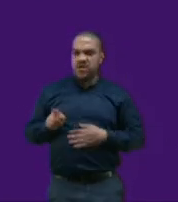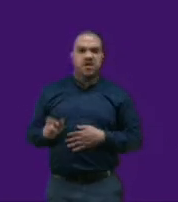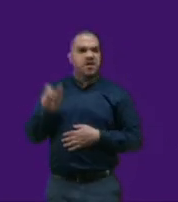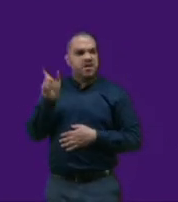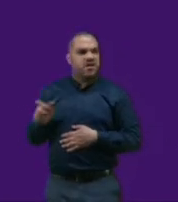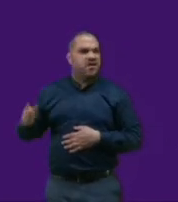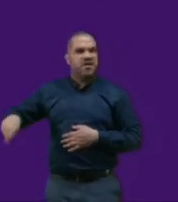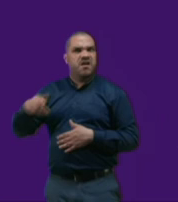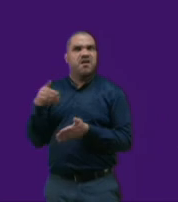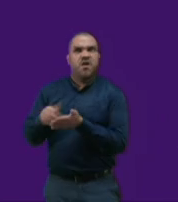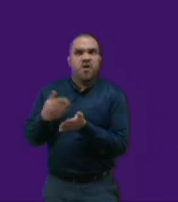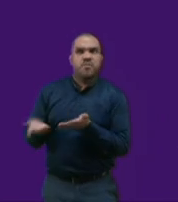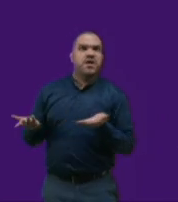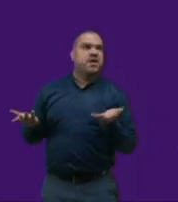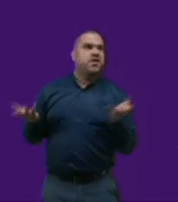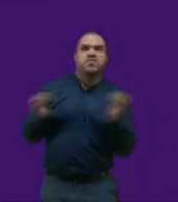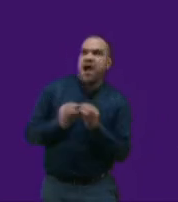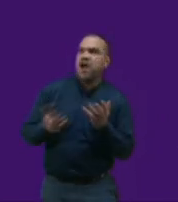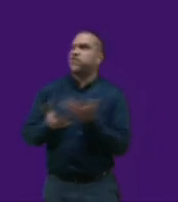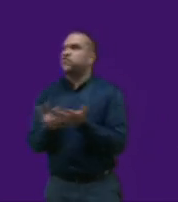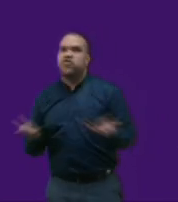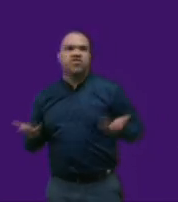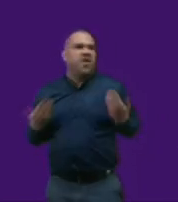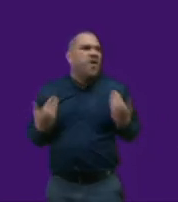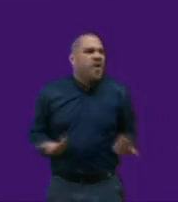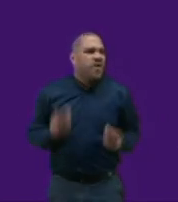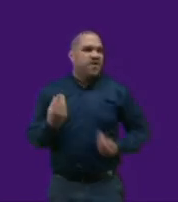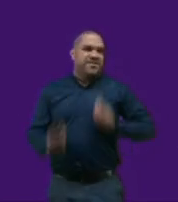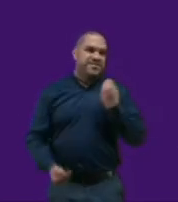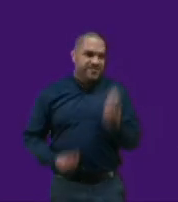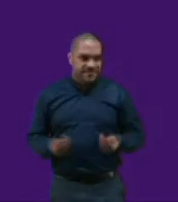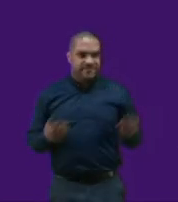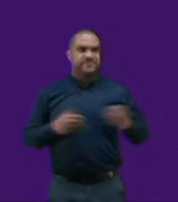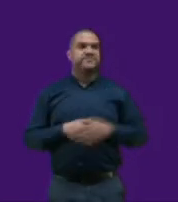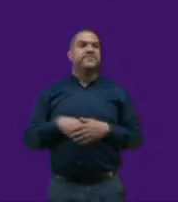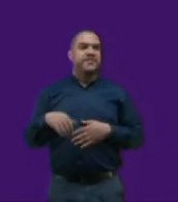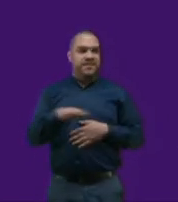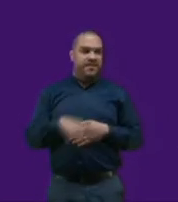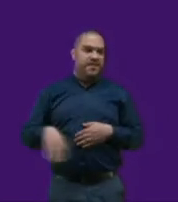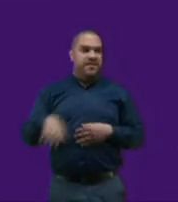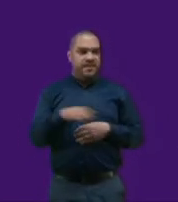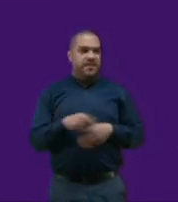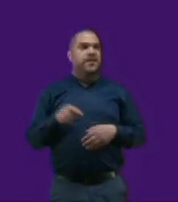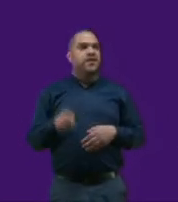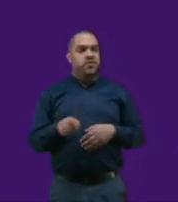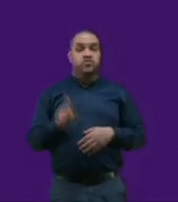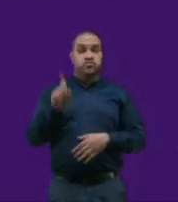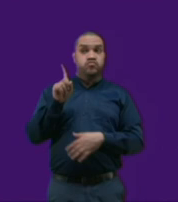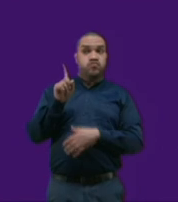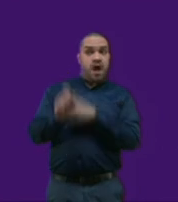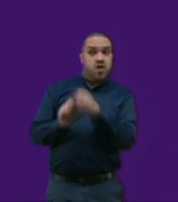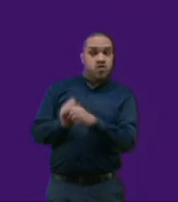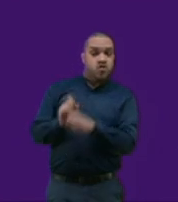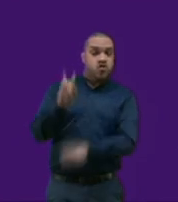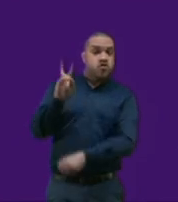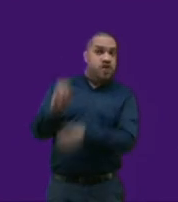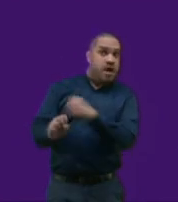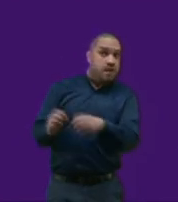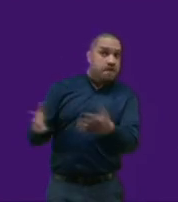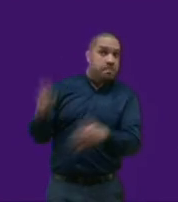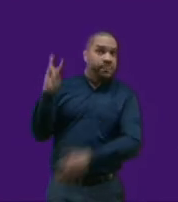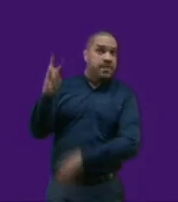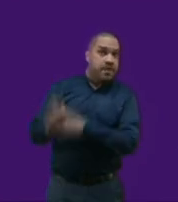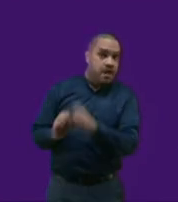compren más, qué es lo que genera que compren, hagan un contrato contigo y se queden un año, dos años, tres años, cinco años.